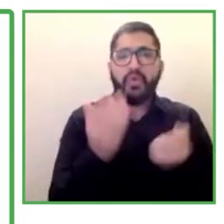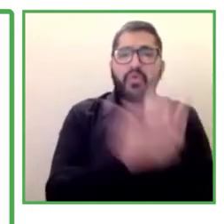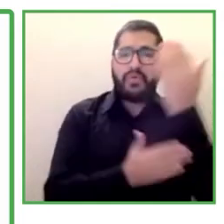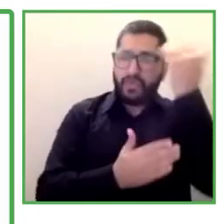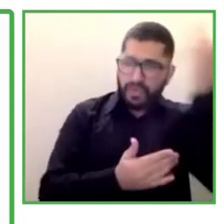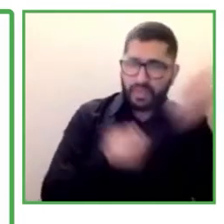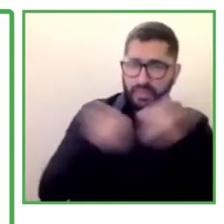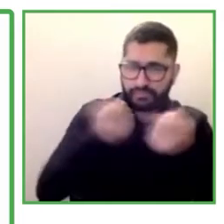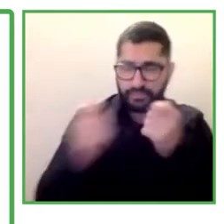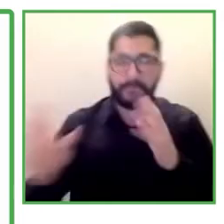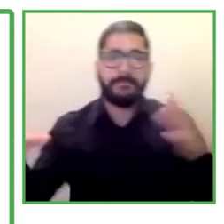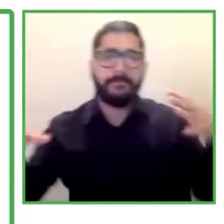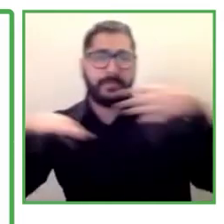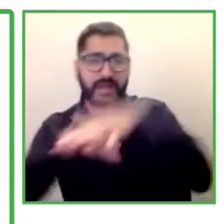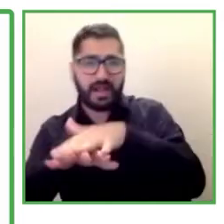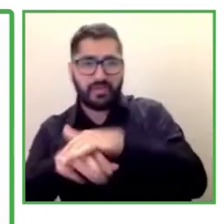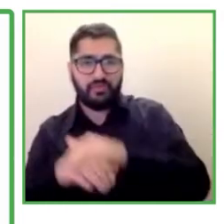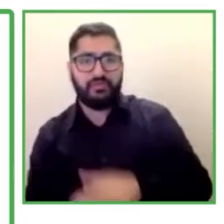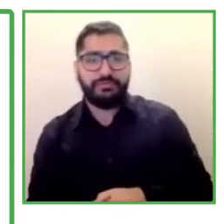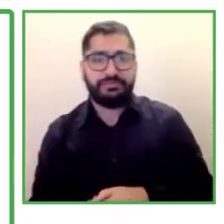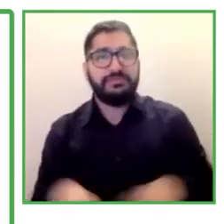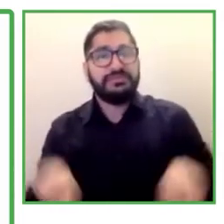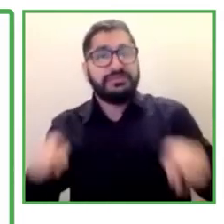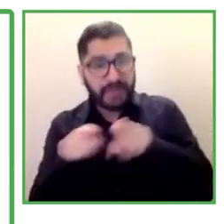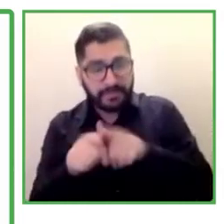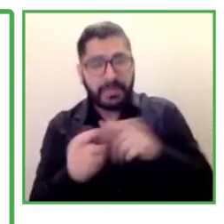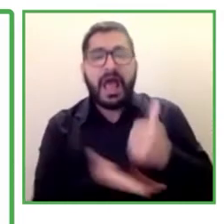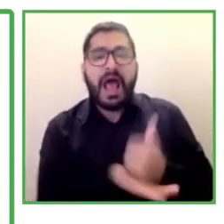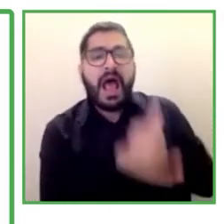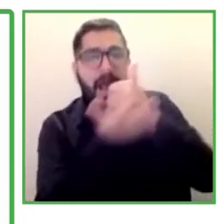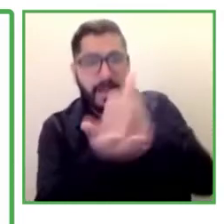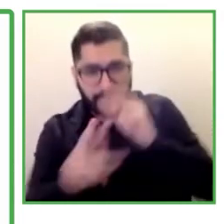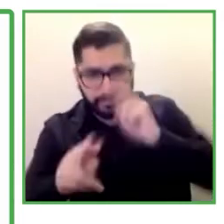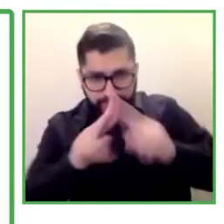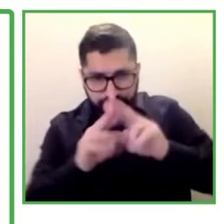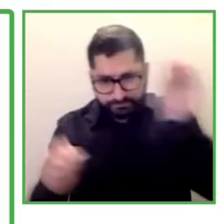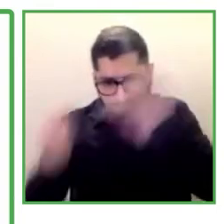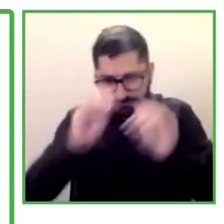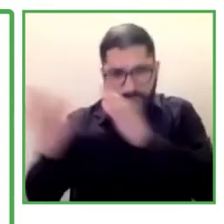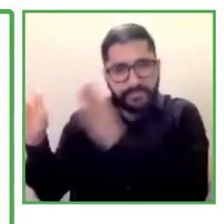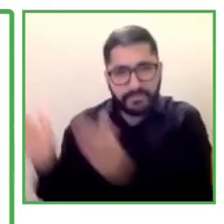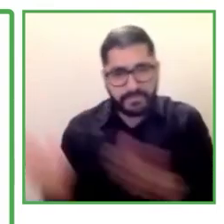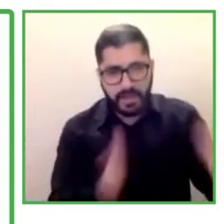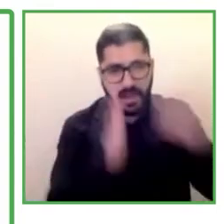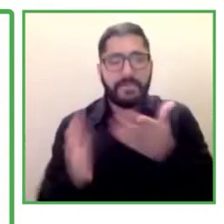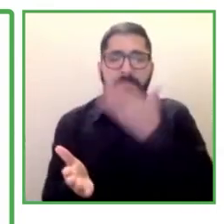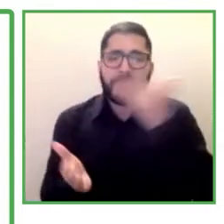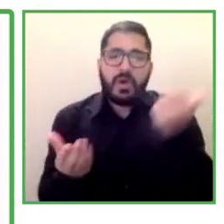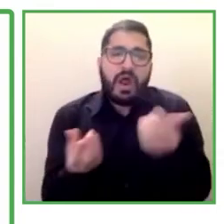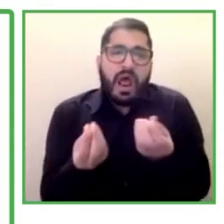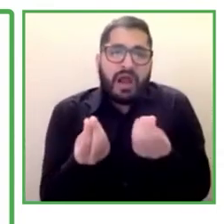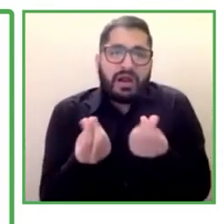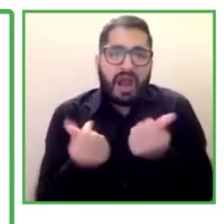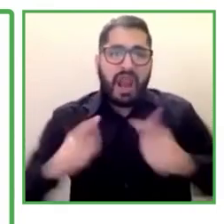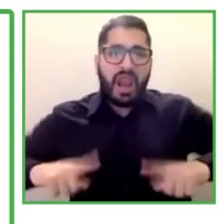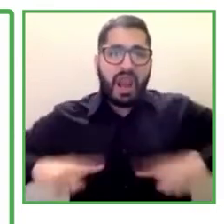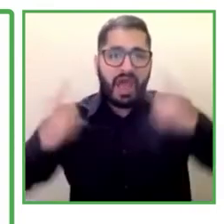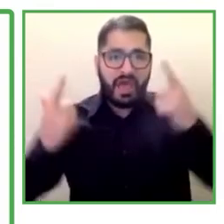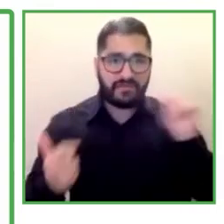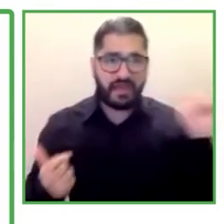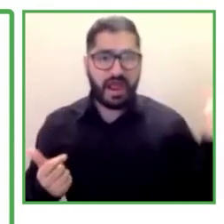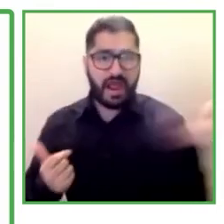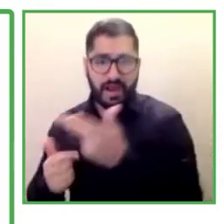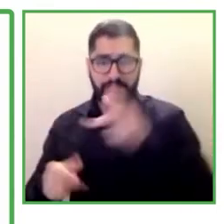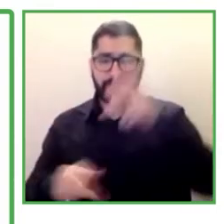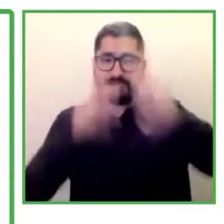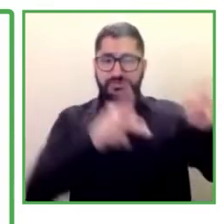también crear empleos que sean de mayor calidad, mejorar la productividad y mejorar el acceso a productos y